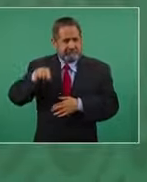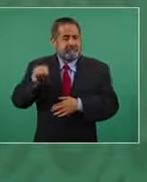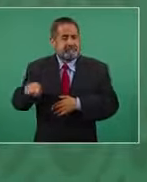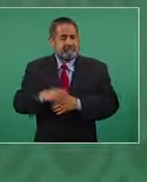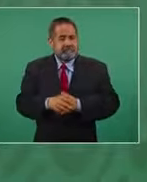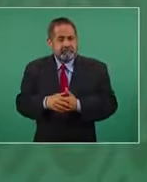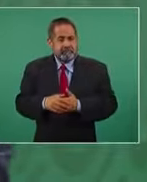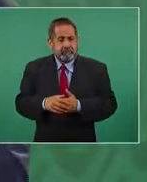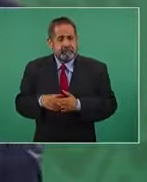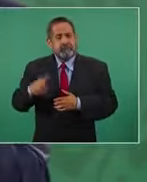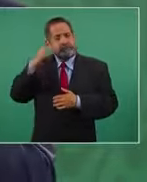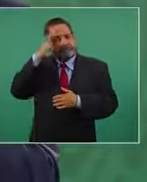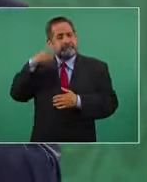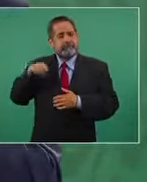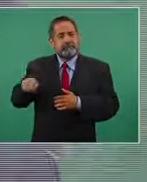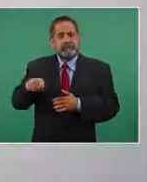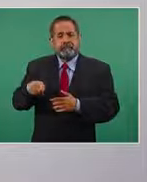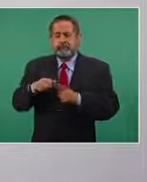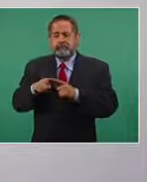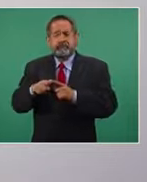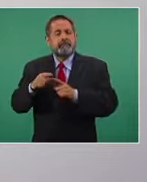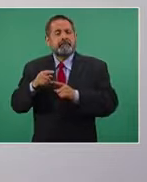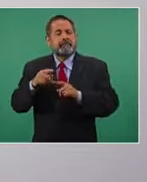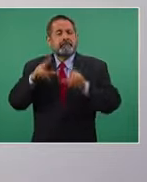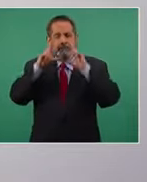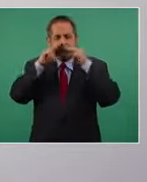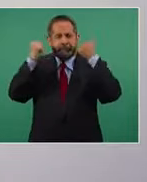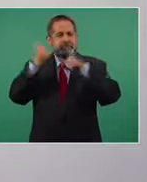¿Cuál era el corredor zapatista?